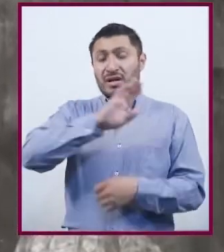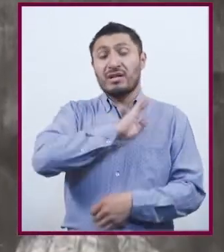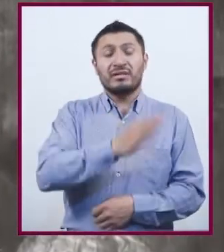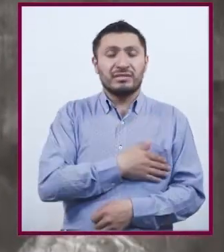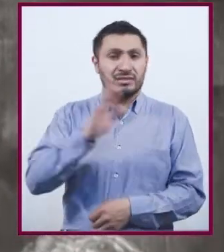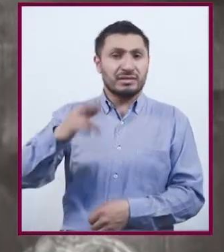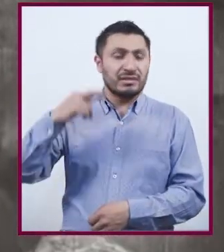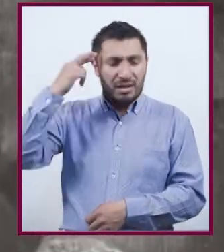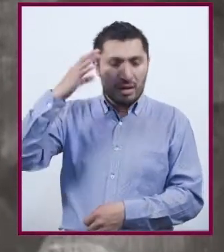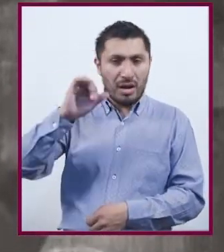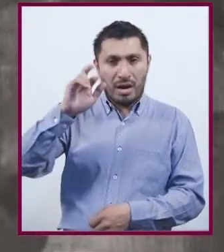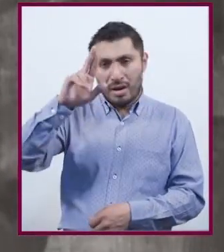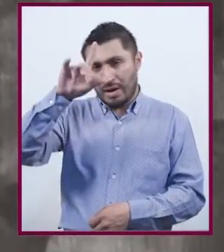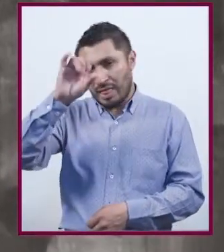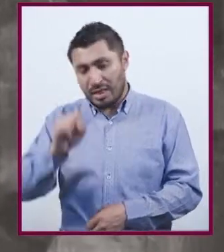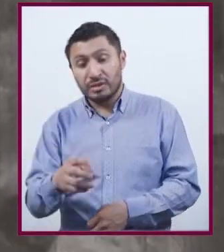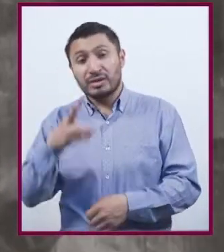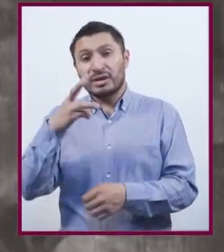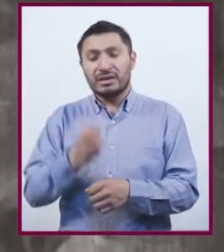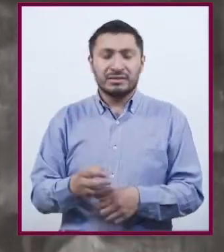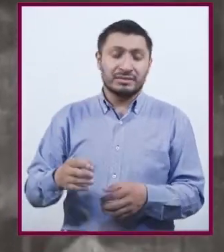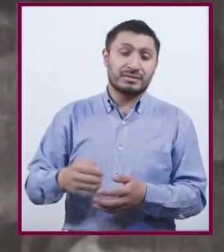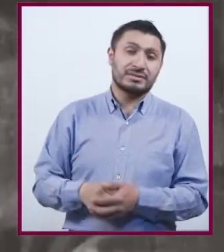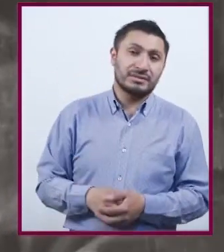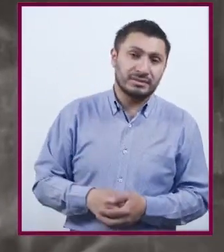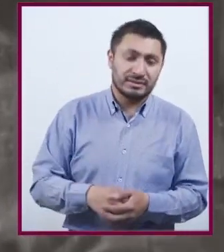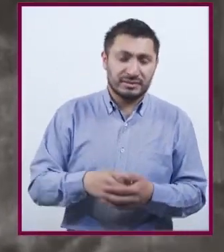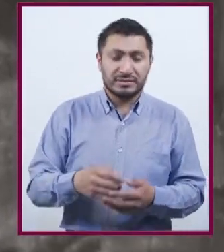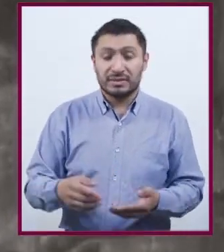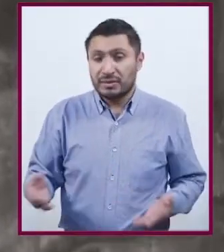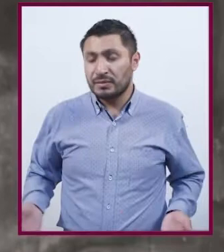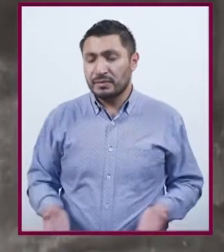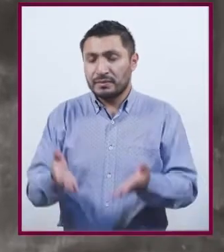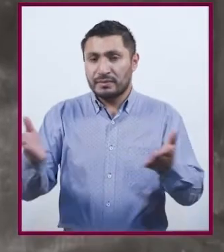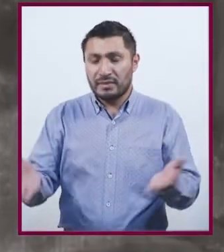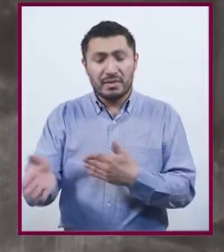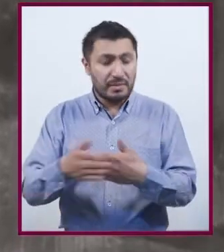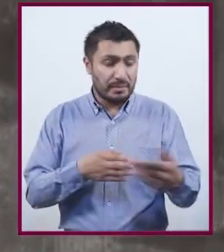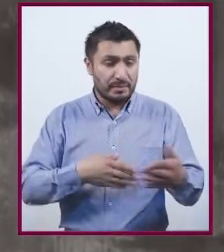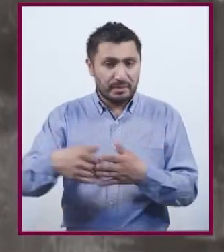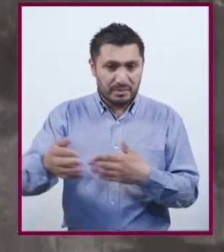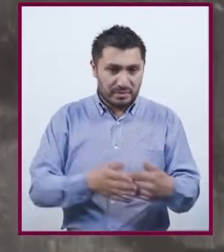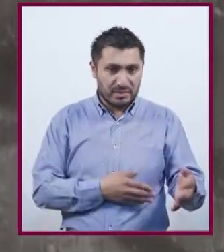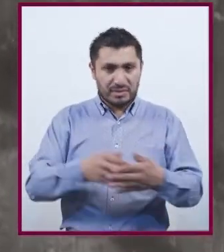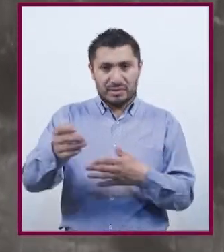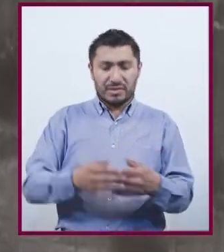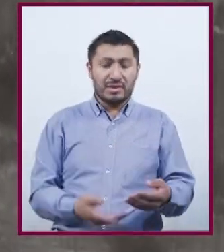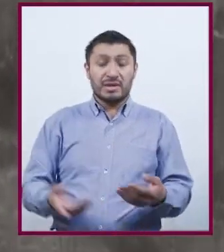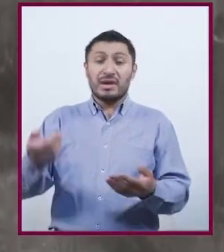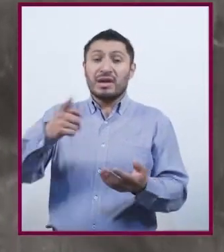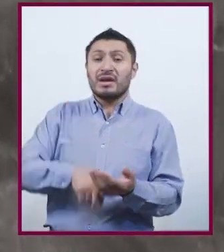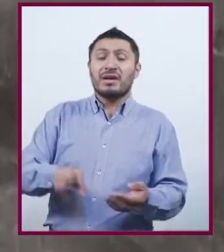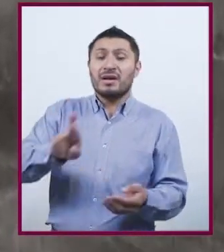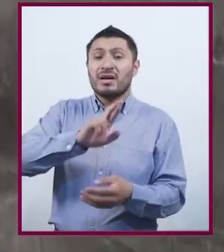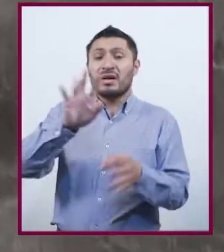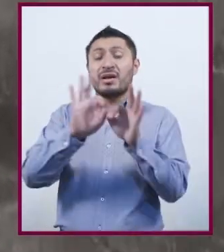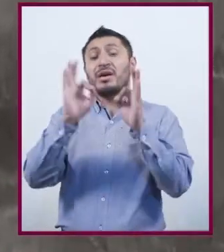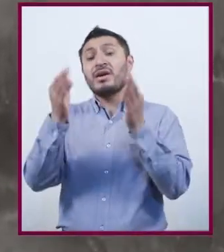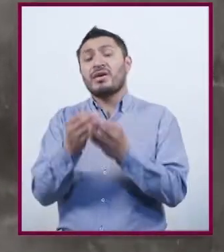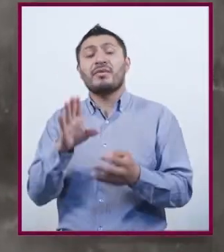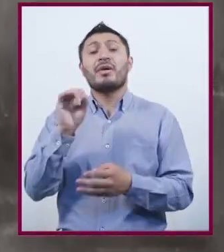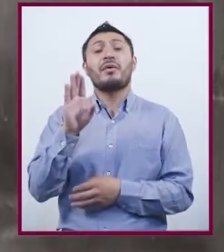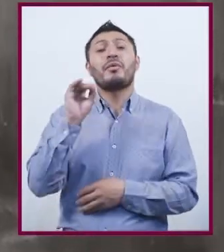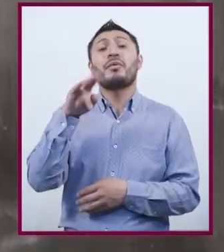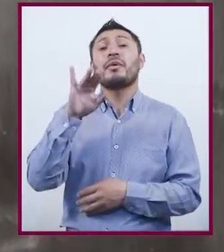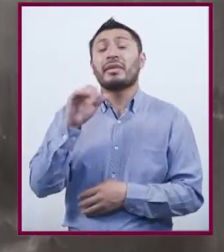el poder en España. El rey Carlos III de Borbón, por influencia de la Ilustración, impulsó el proceso de modernización a